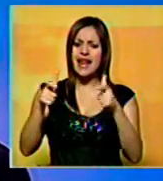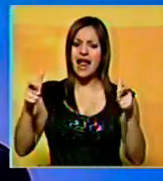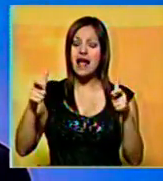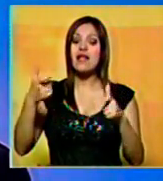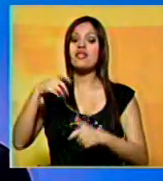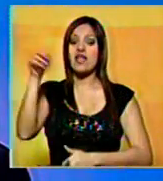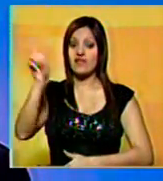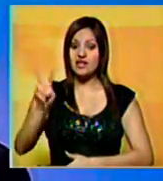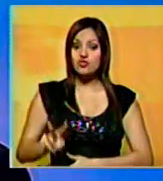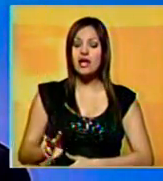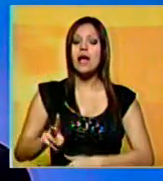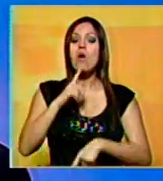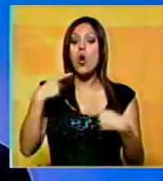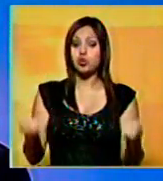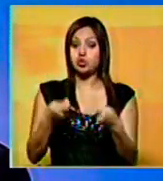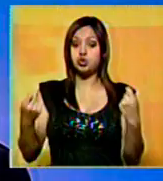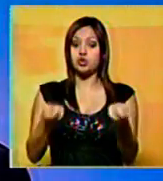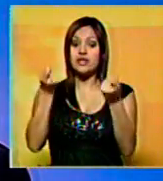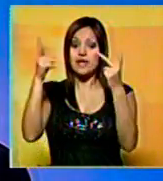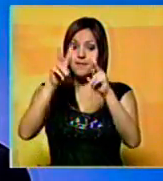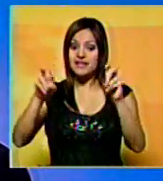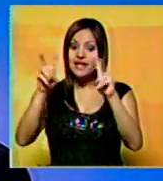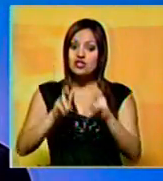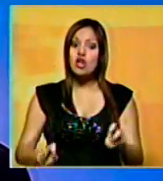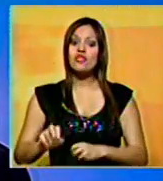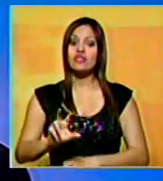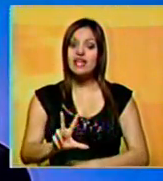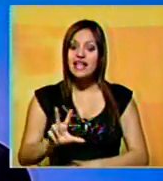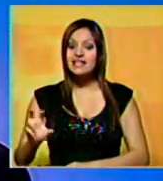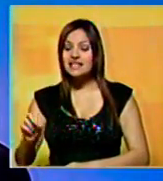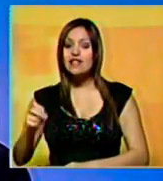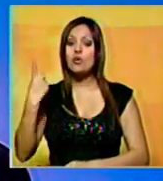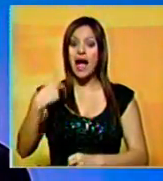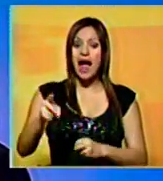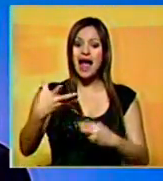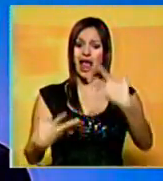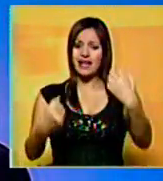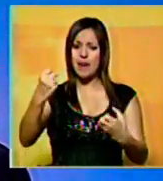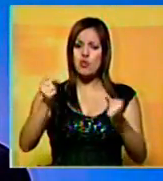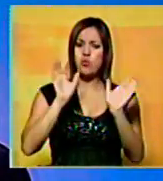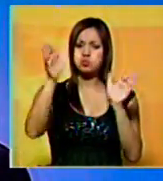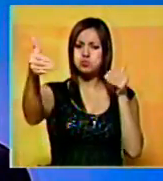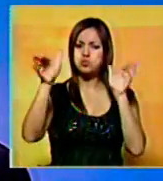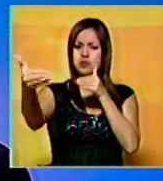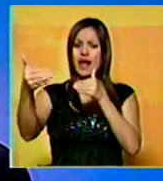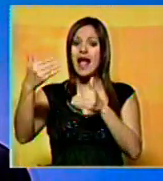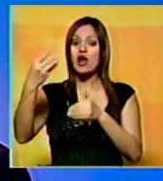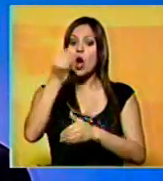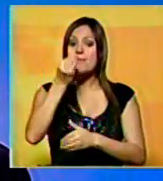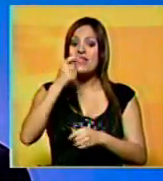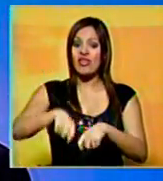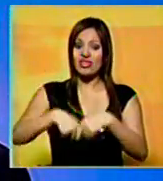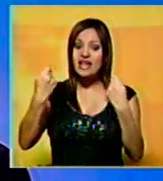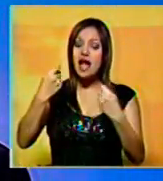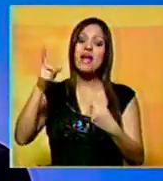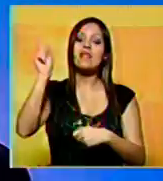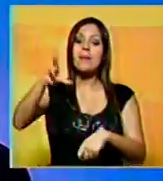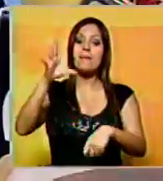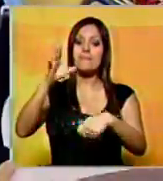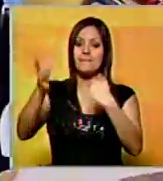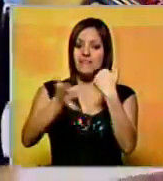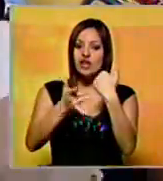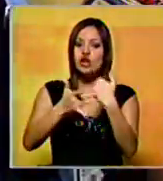de la república hacer pública la investigación de más de 300 contenedores con con alimentos vencidos y equipos médicos en mal